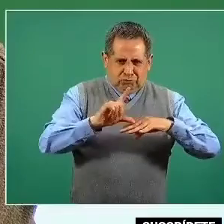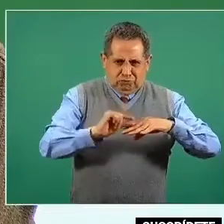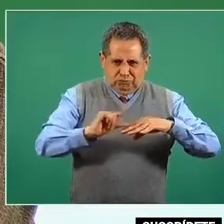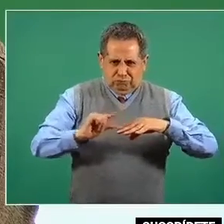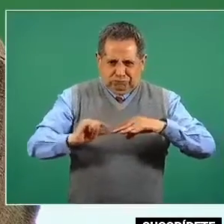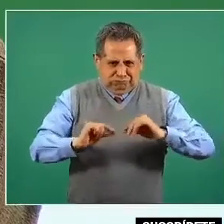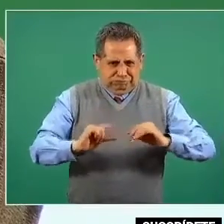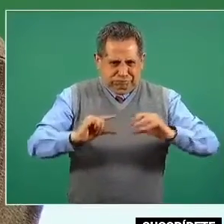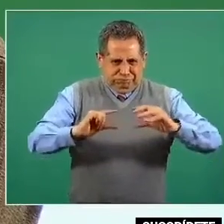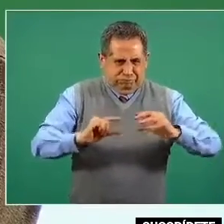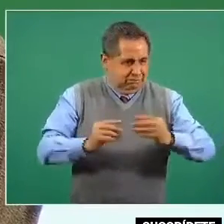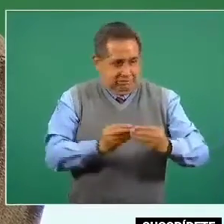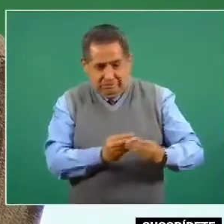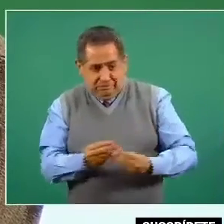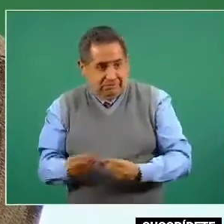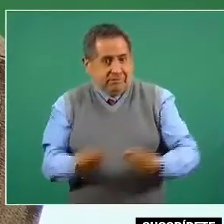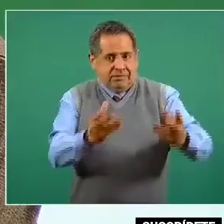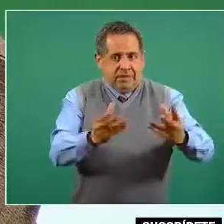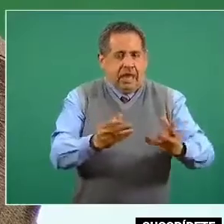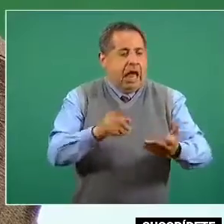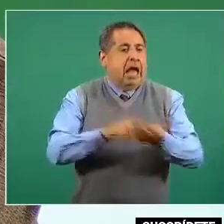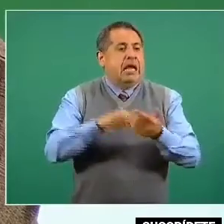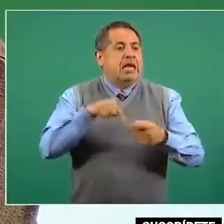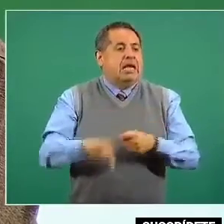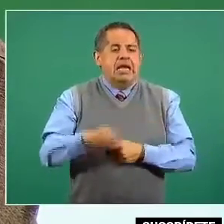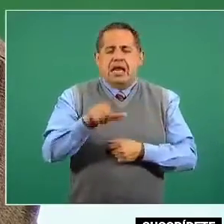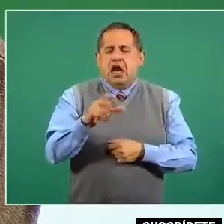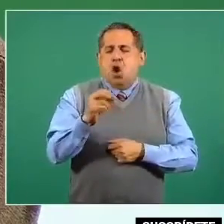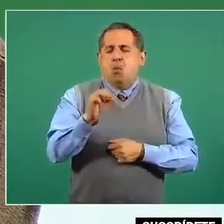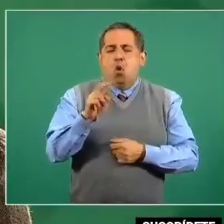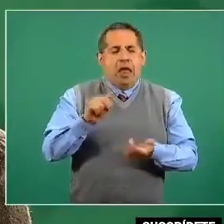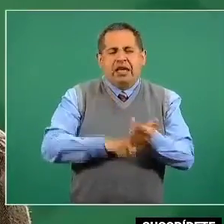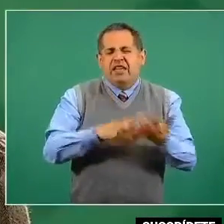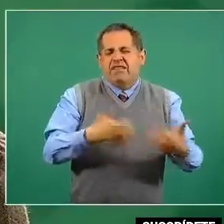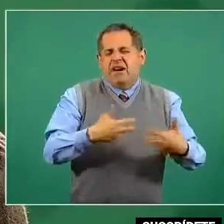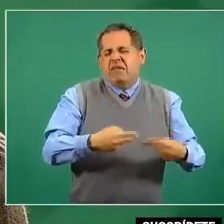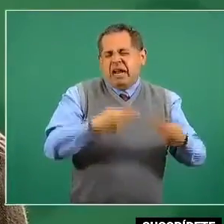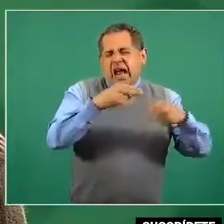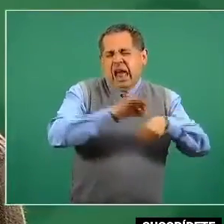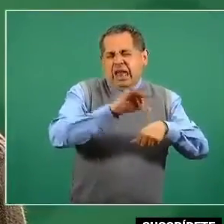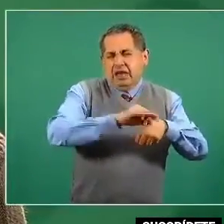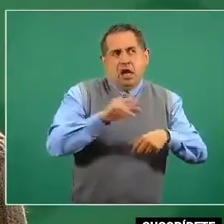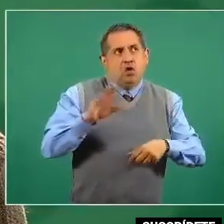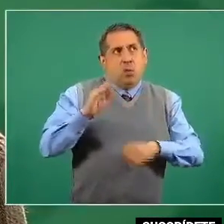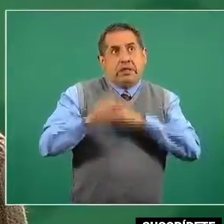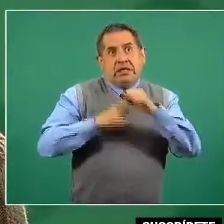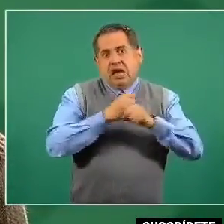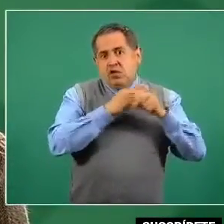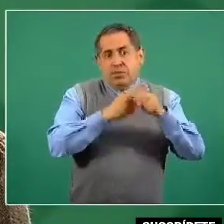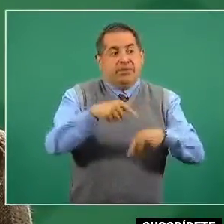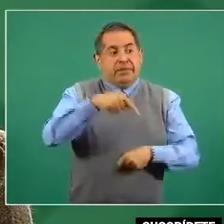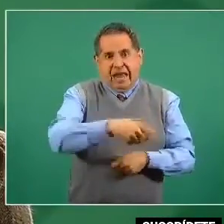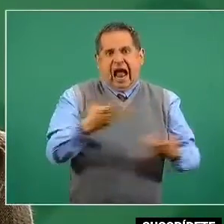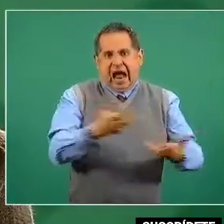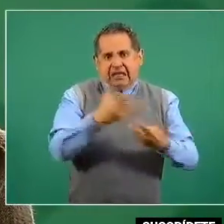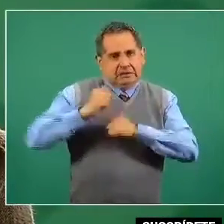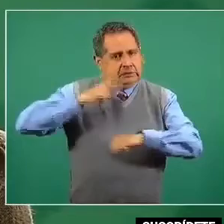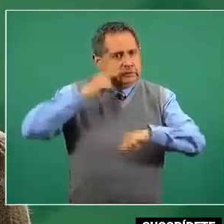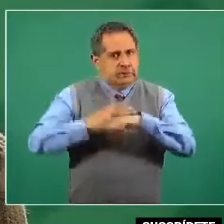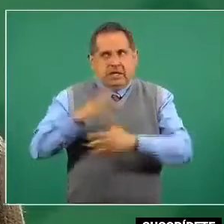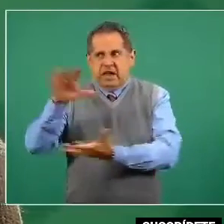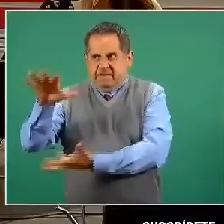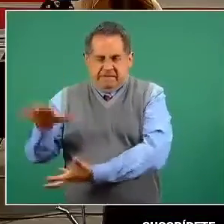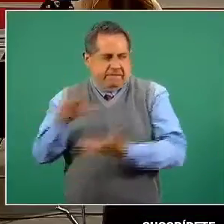es una empresa farmacéutica mexicana que tiene 90 años de existencia, es una de las mayores empresas farmacéuticas